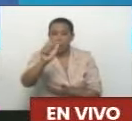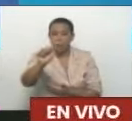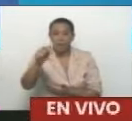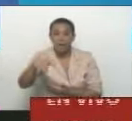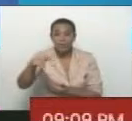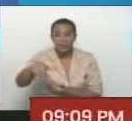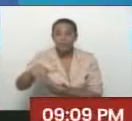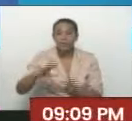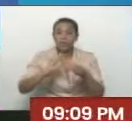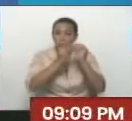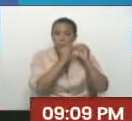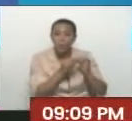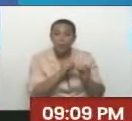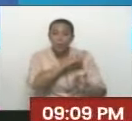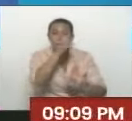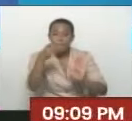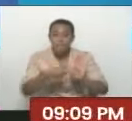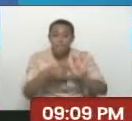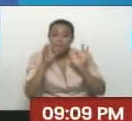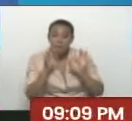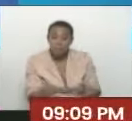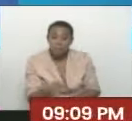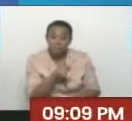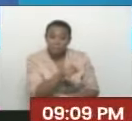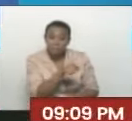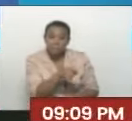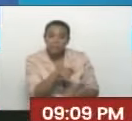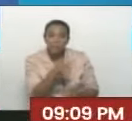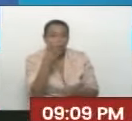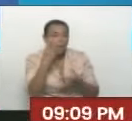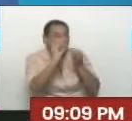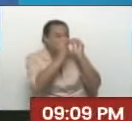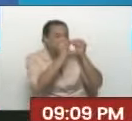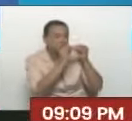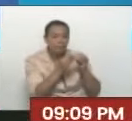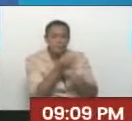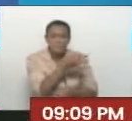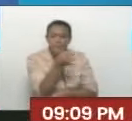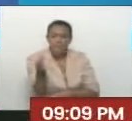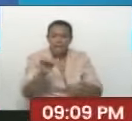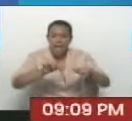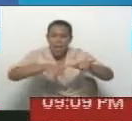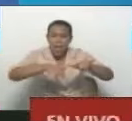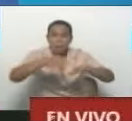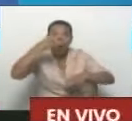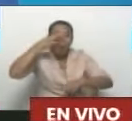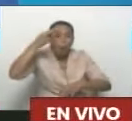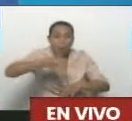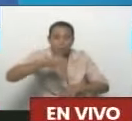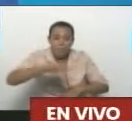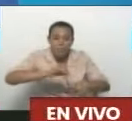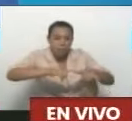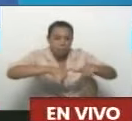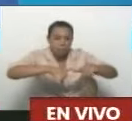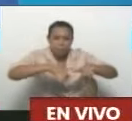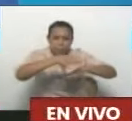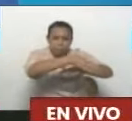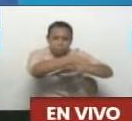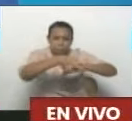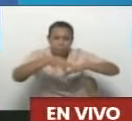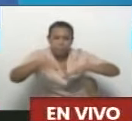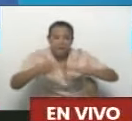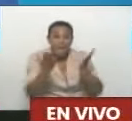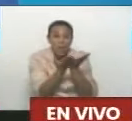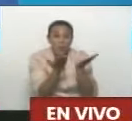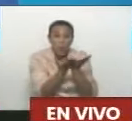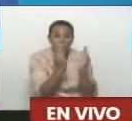hemos restaurado completamente, mira, la hemos restaurado con la arquitectura original, la